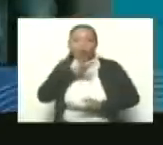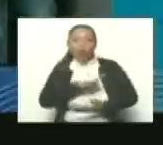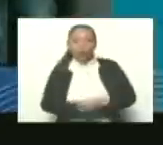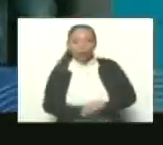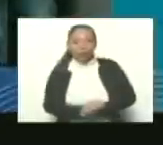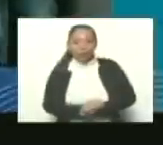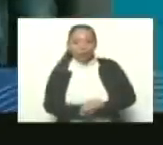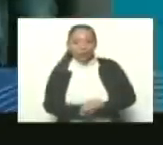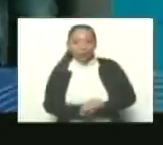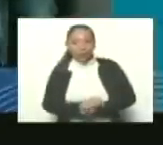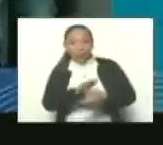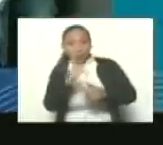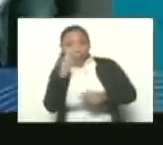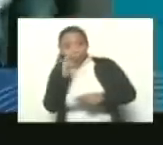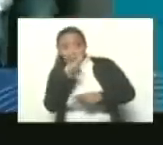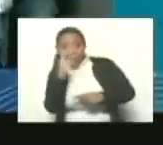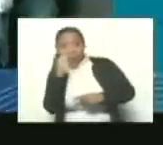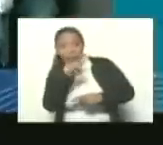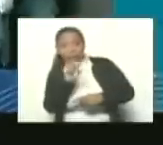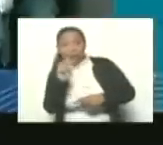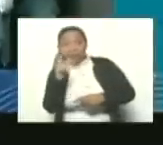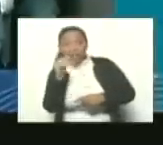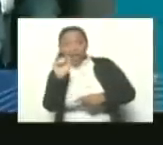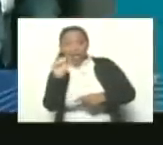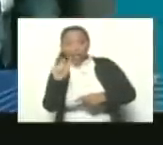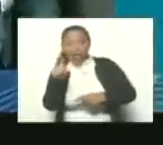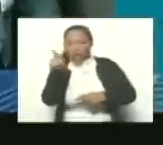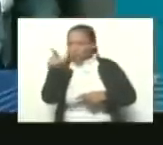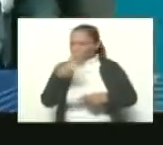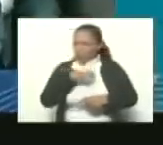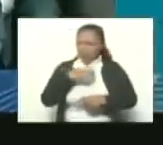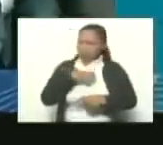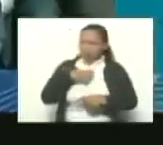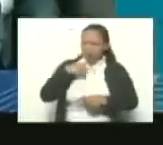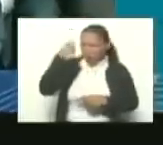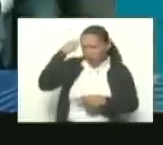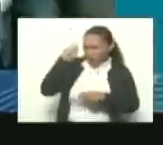No, que hayan visto Viasa, que existía. Tú no te puedes acordar, Escalona.